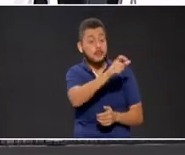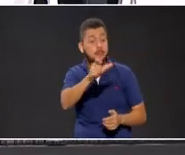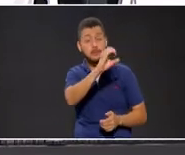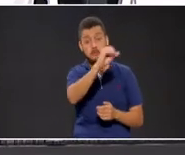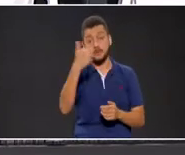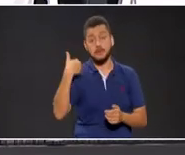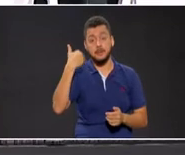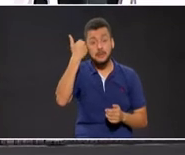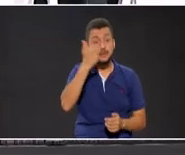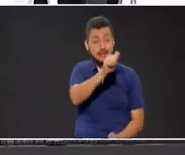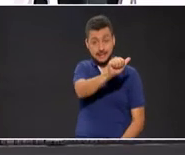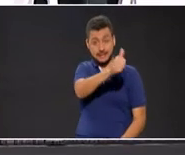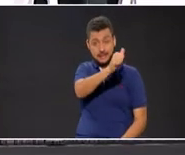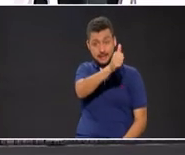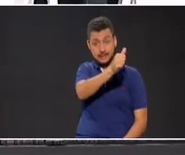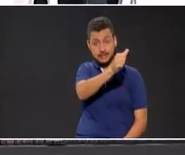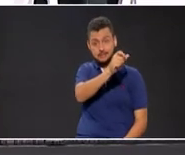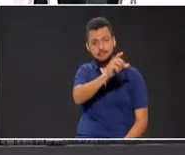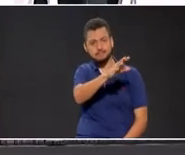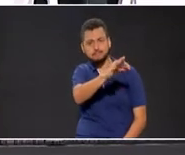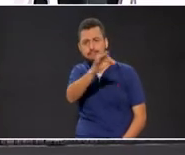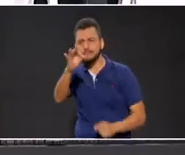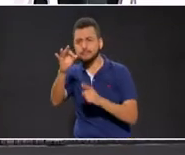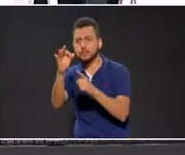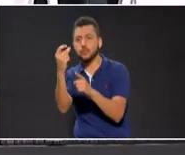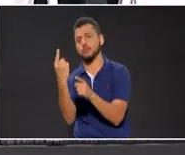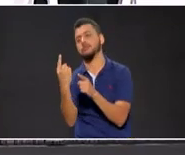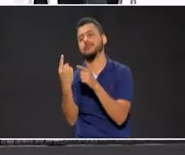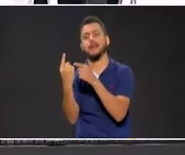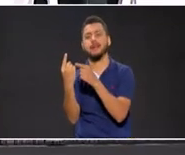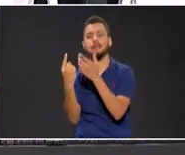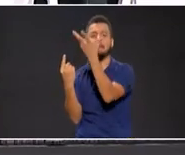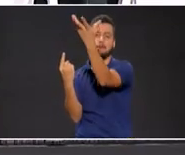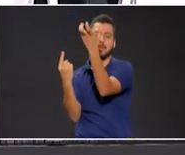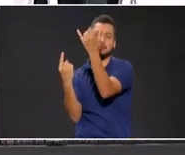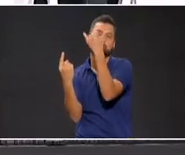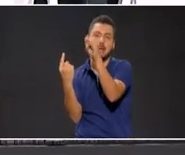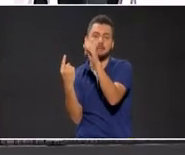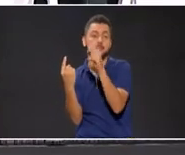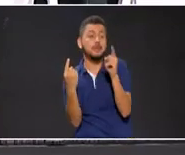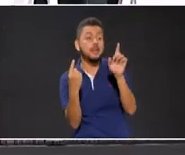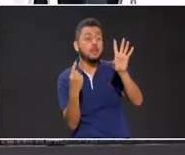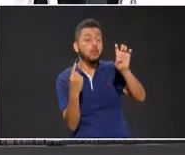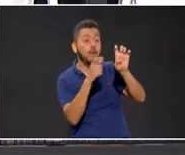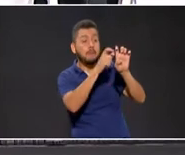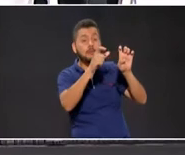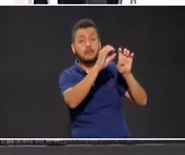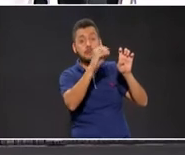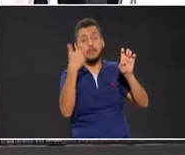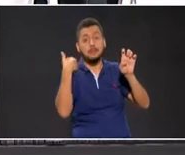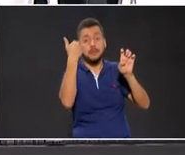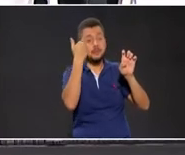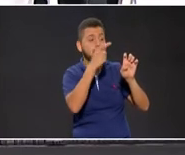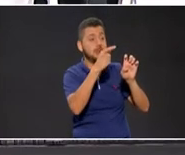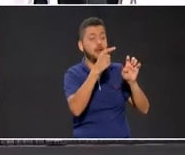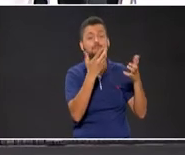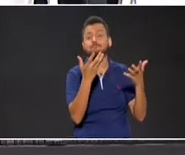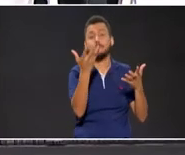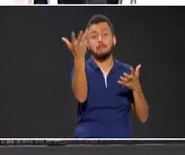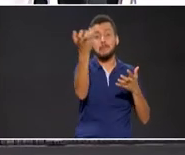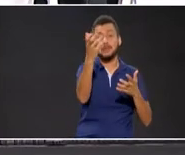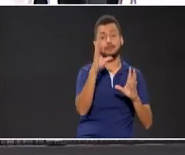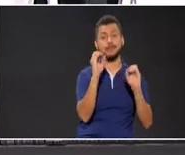y alubias y de tercera edad solamente uno tiene una pensión de jubilación el municipio da 150 mil pesos cada dos